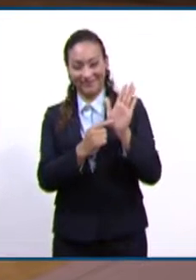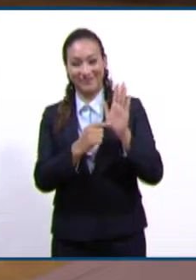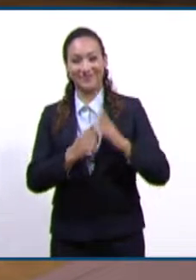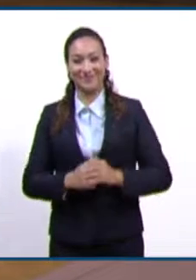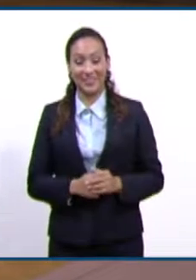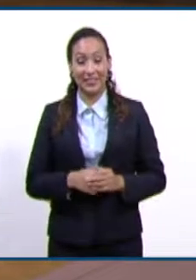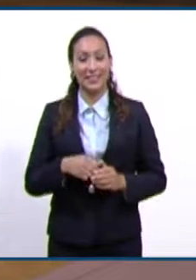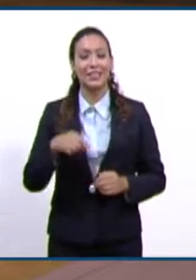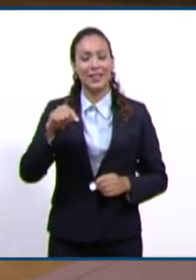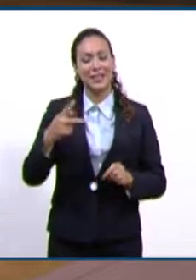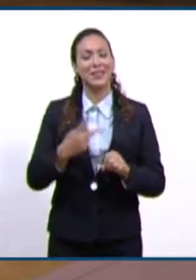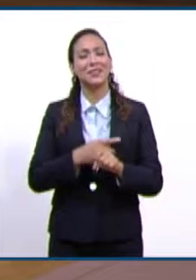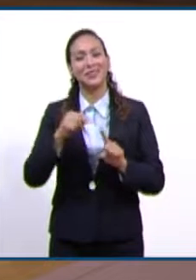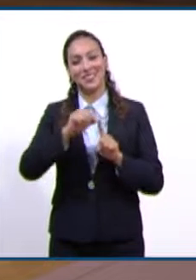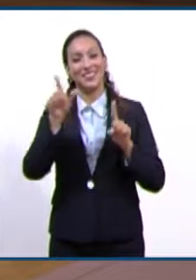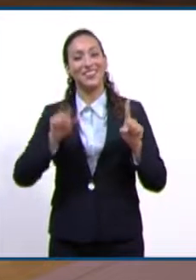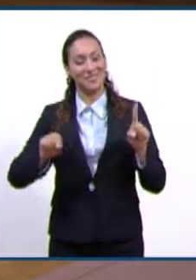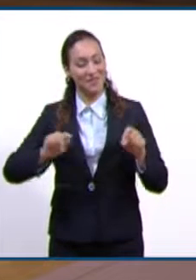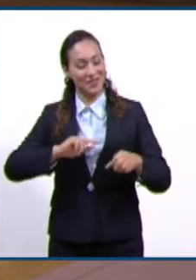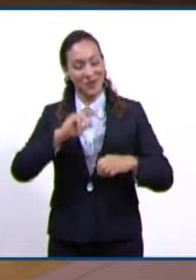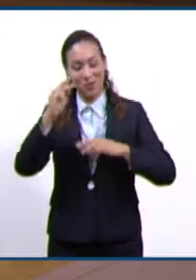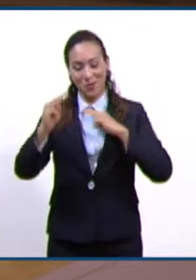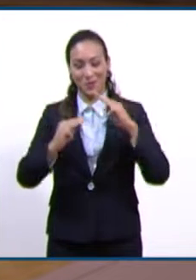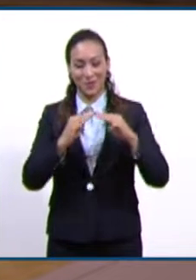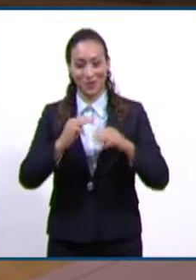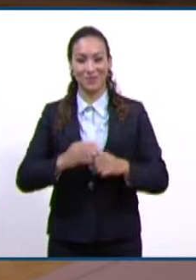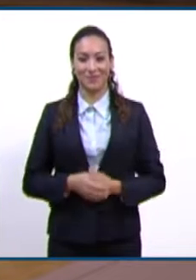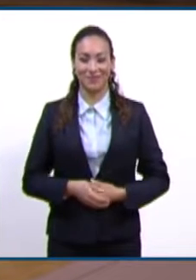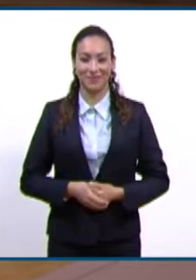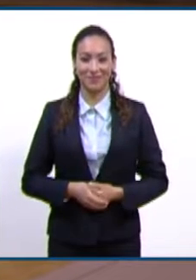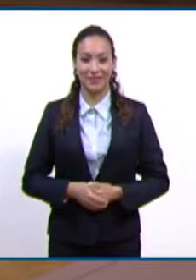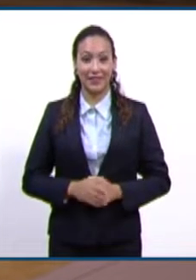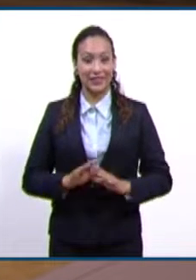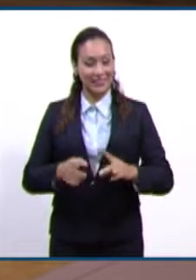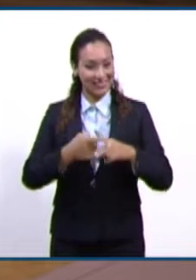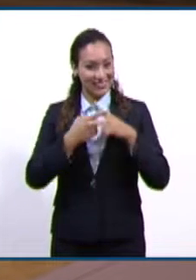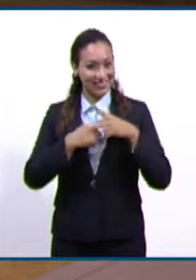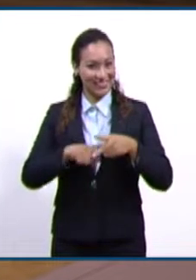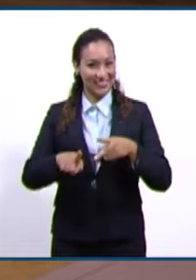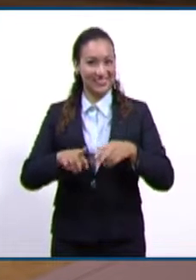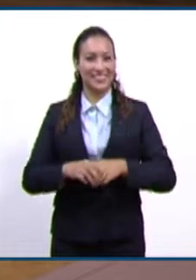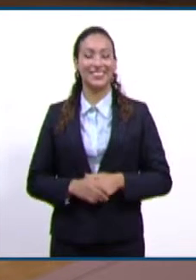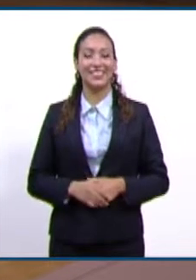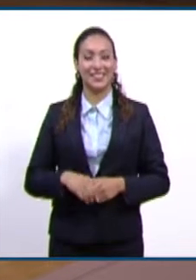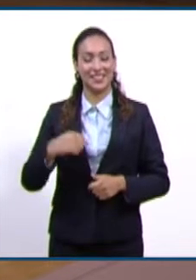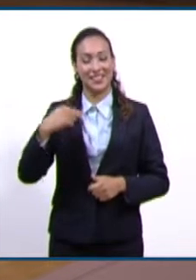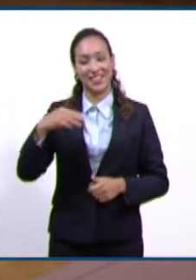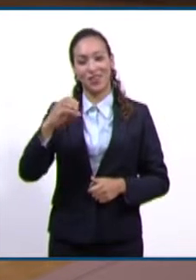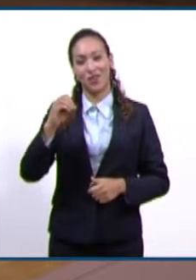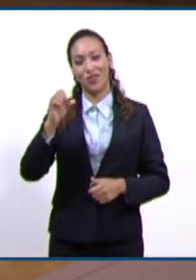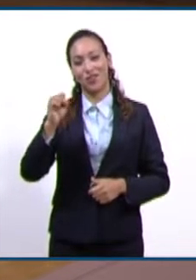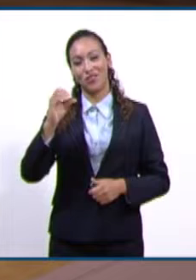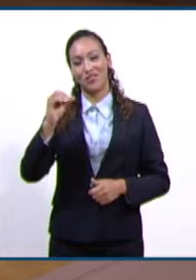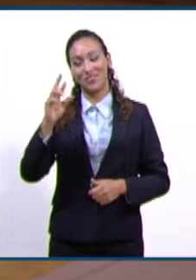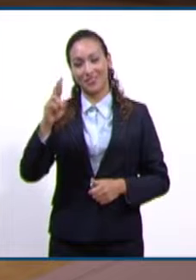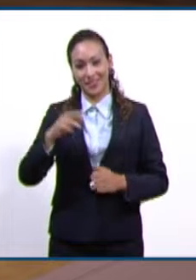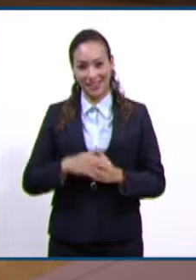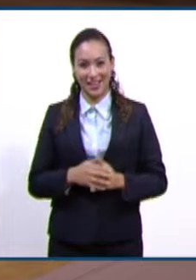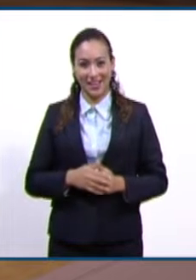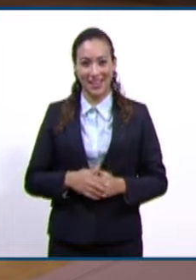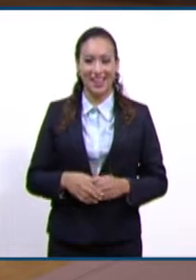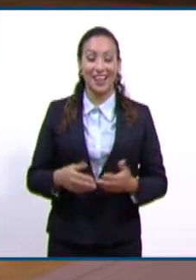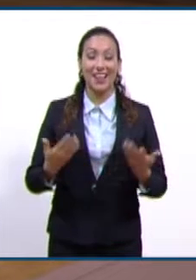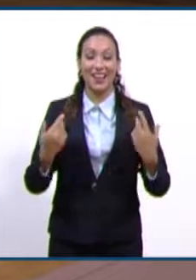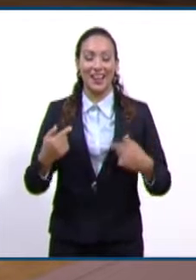más relevante de México y de todo el mundo. Decíamos ya, arranque de semana. Soy Oscar González y a nombre de todo